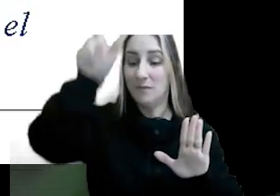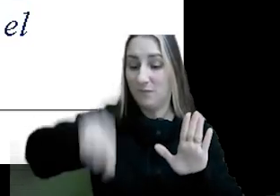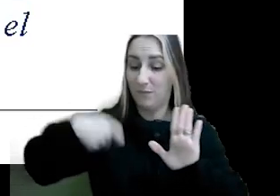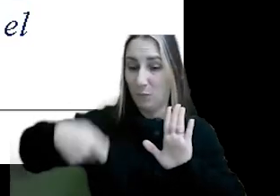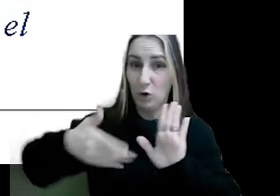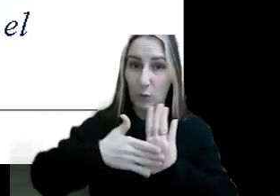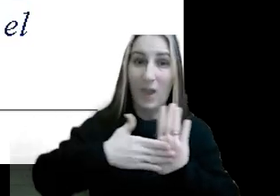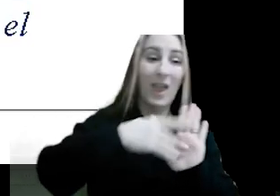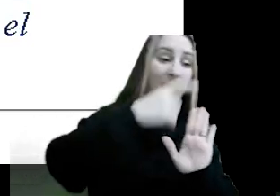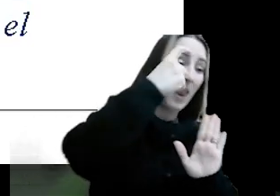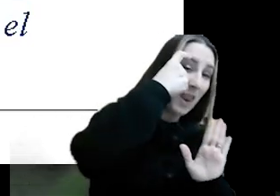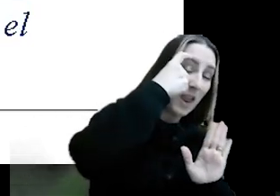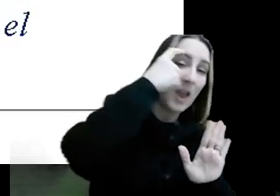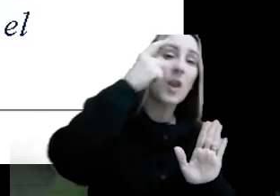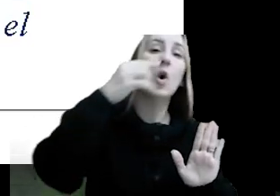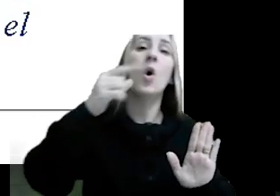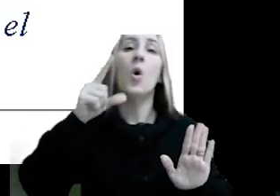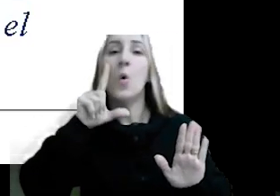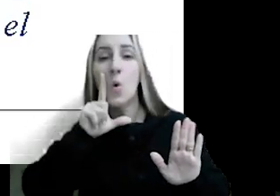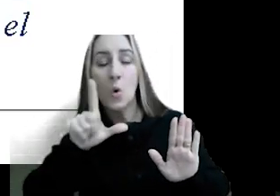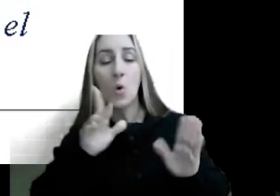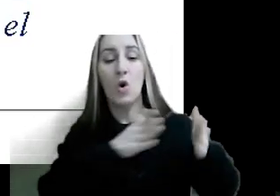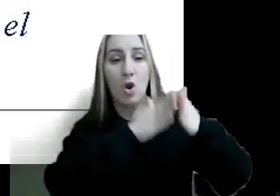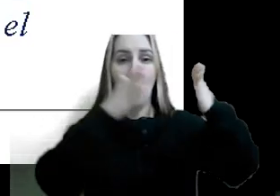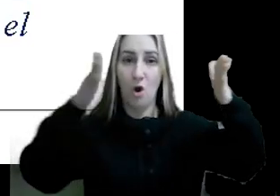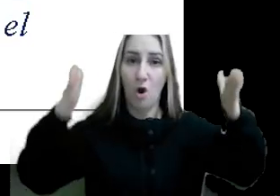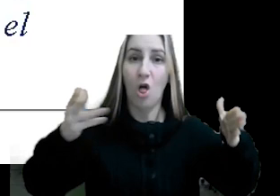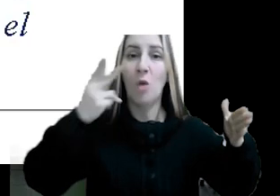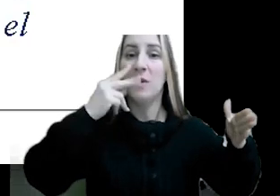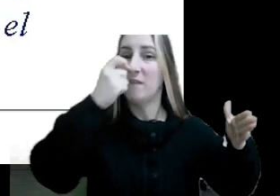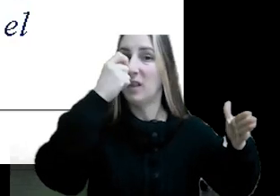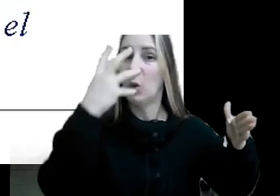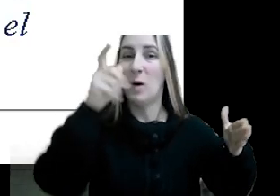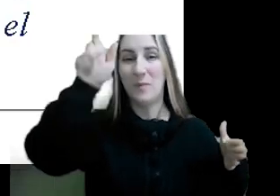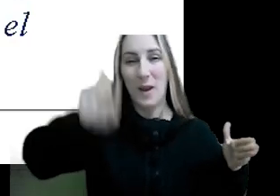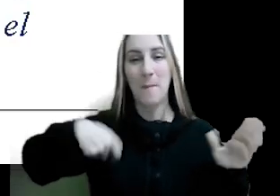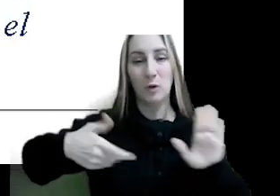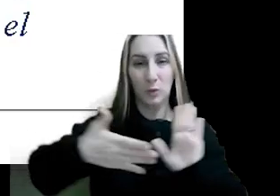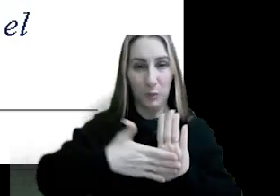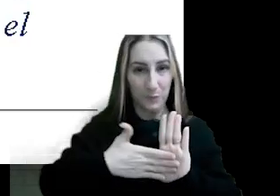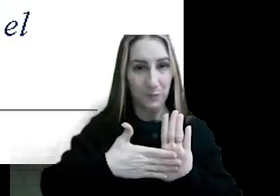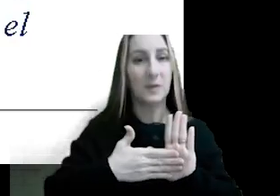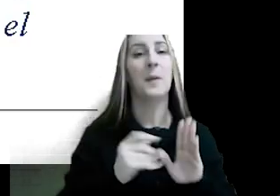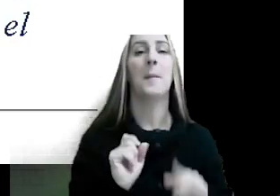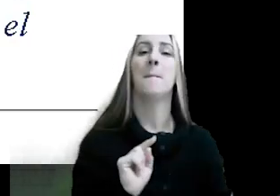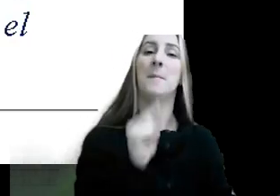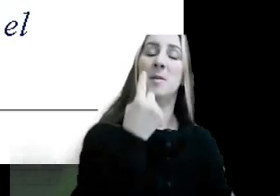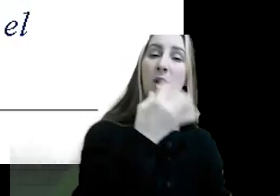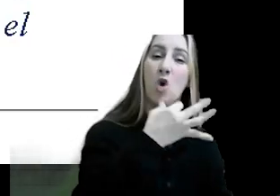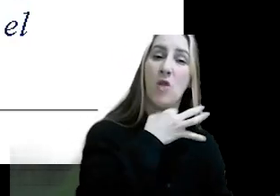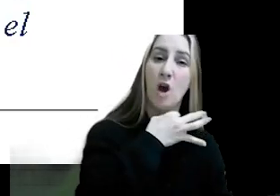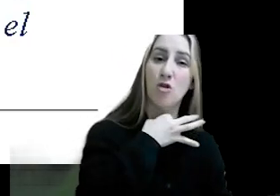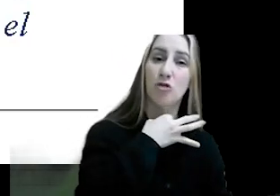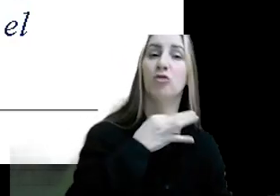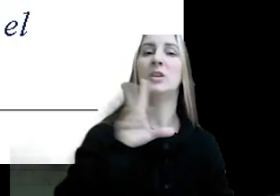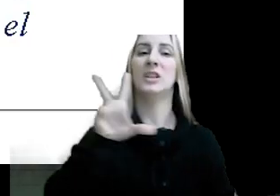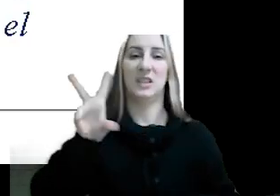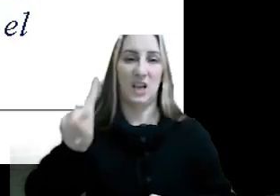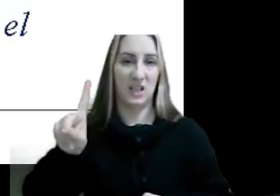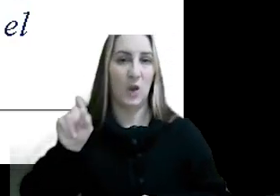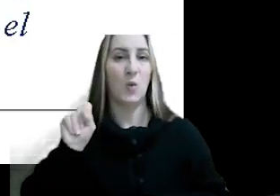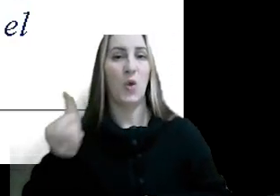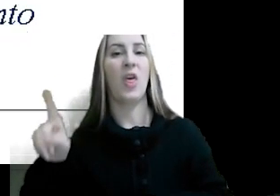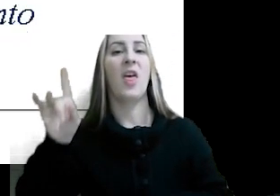junio del 2024, la cual surtirá efectos entre el 1 de agosto y el 31